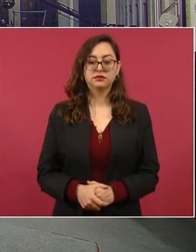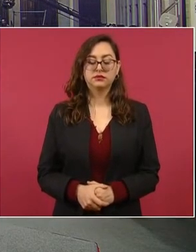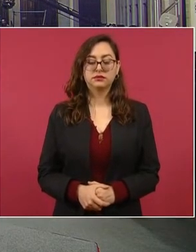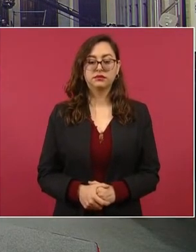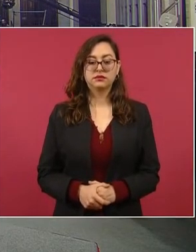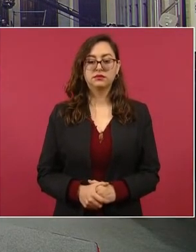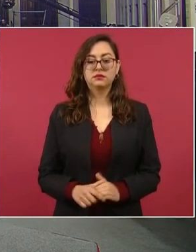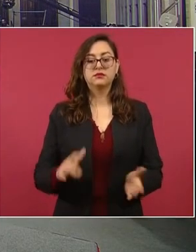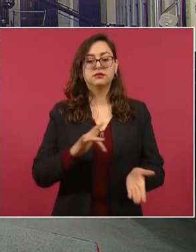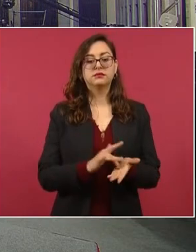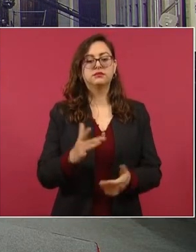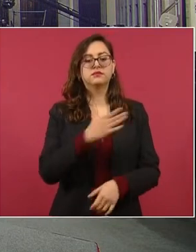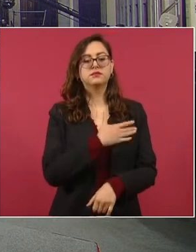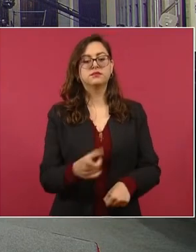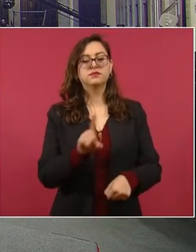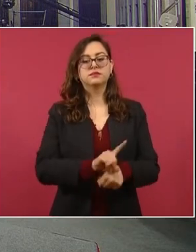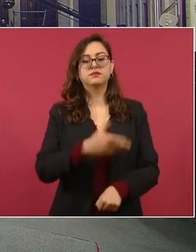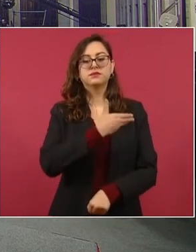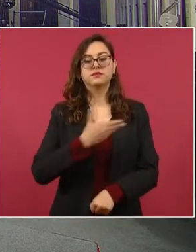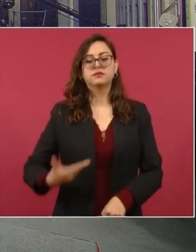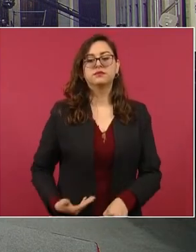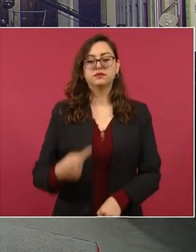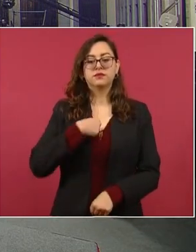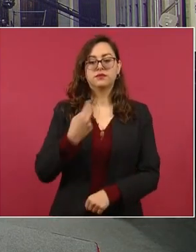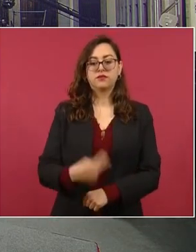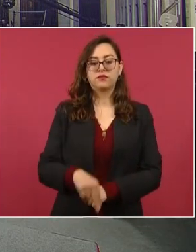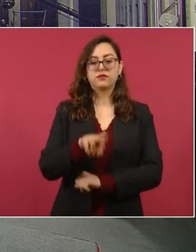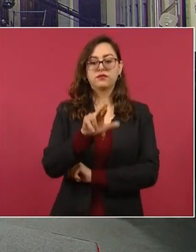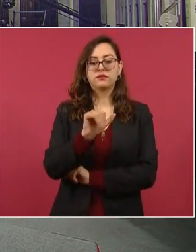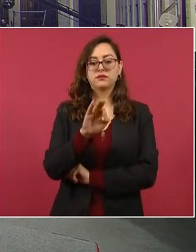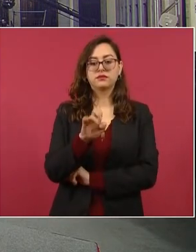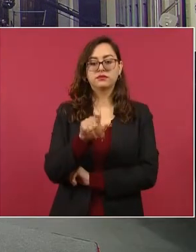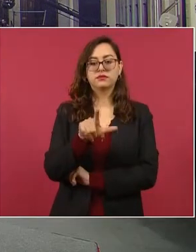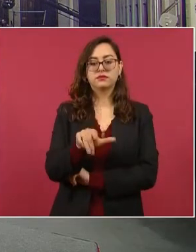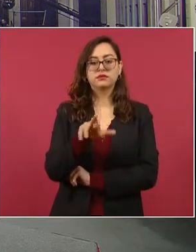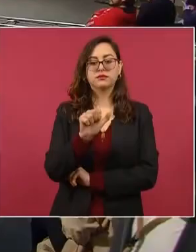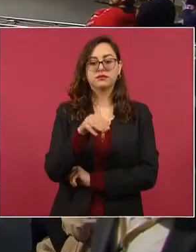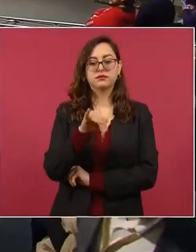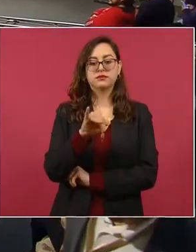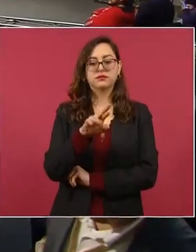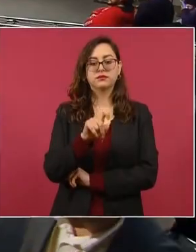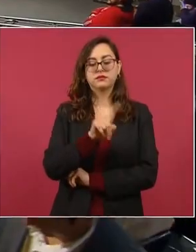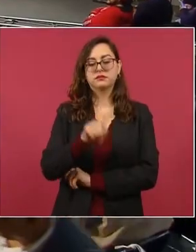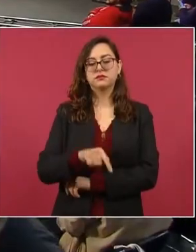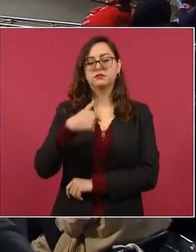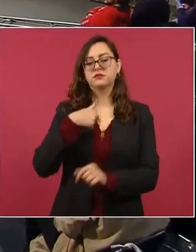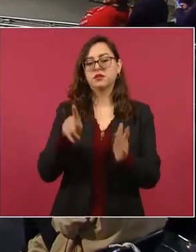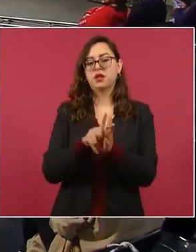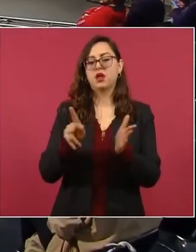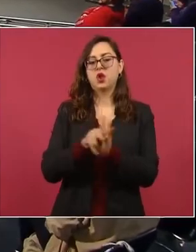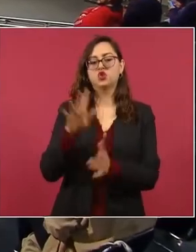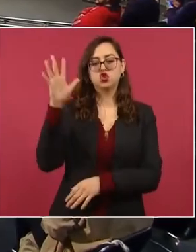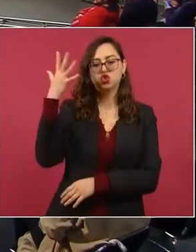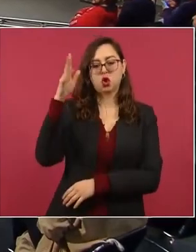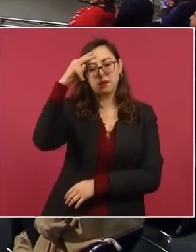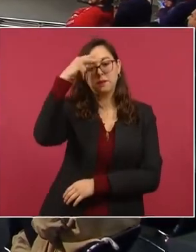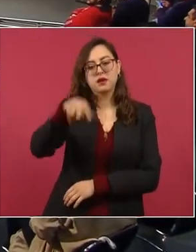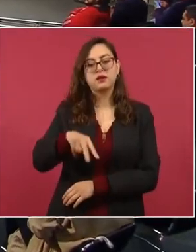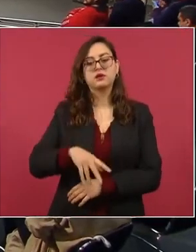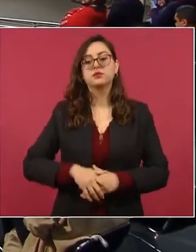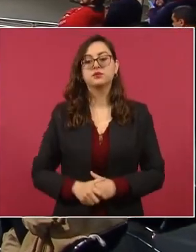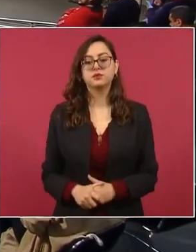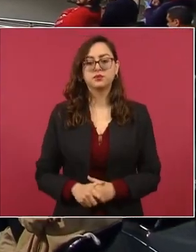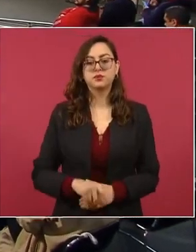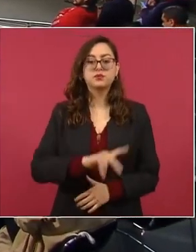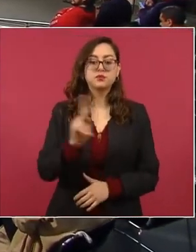Gracias, buenos días, presidente. Rafael Ramírez, del Sol de México y la Organización Editorial Mexicana. Preguntarle sobre los